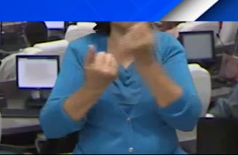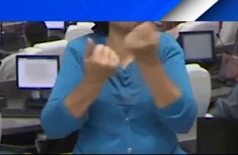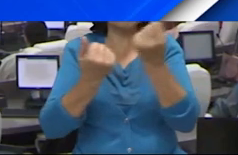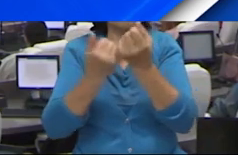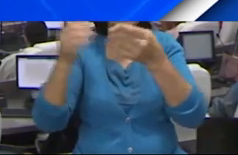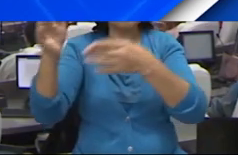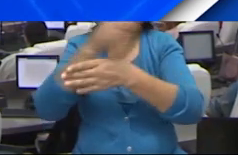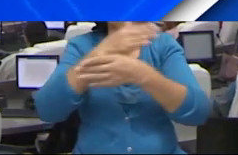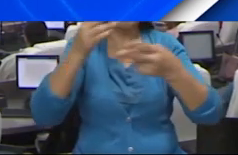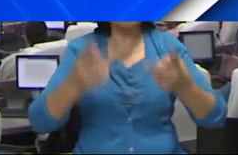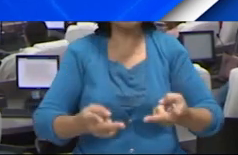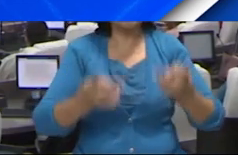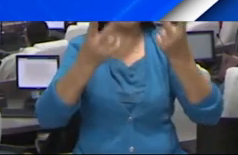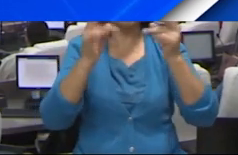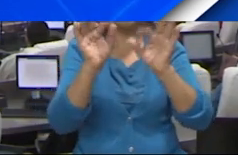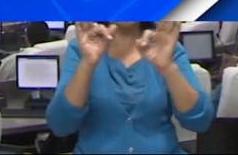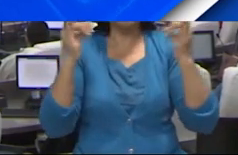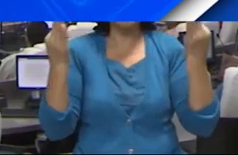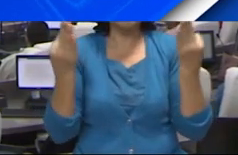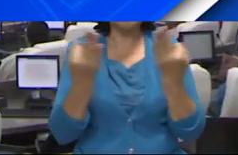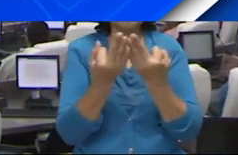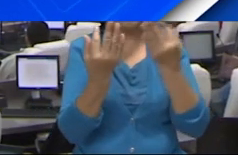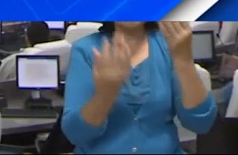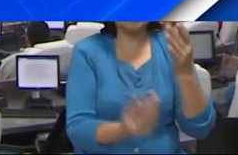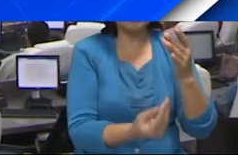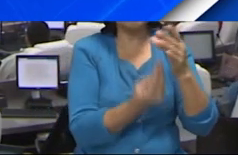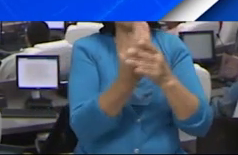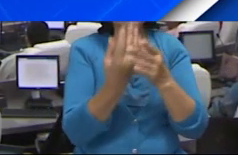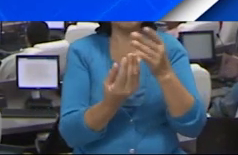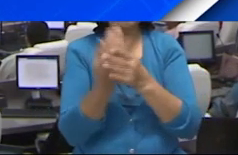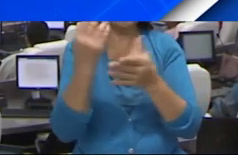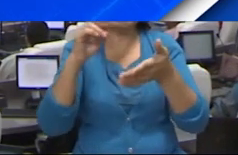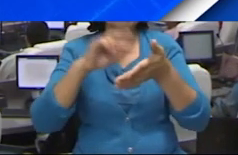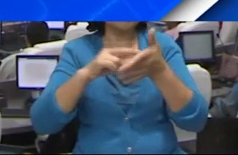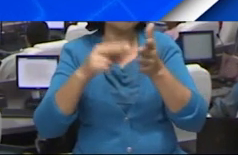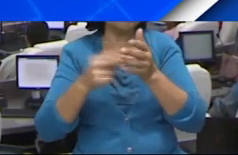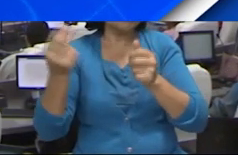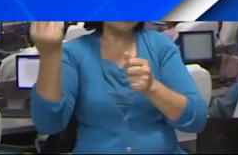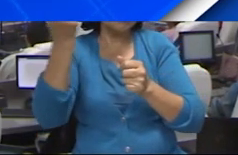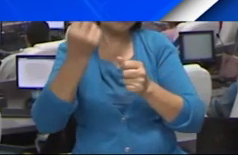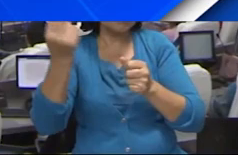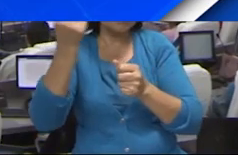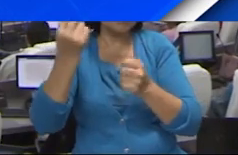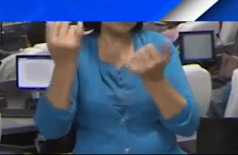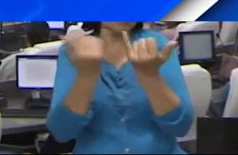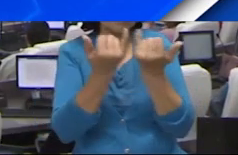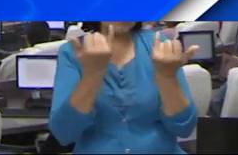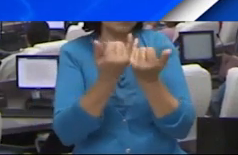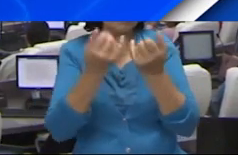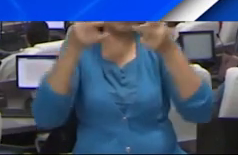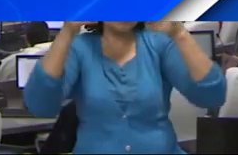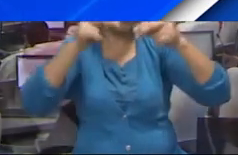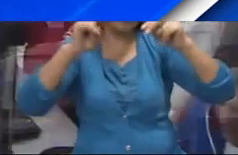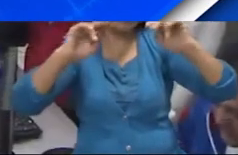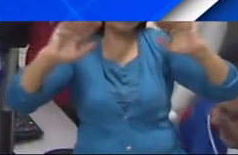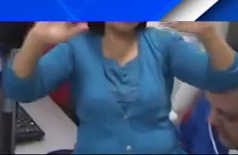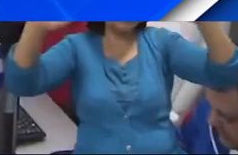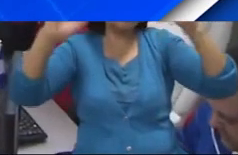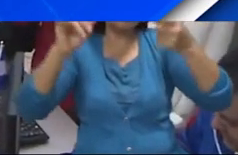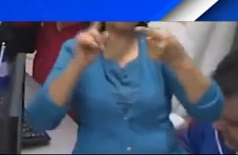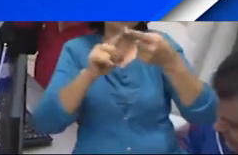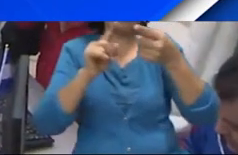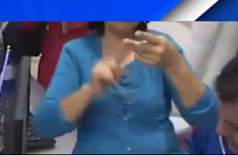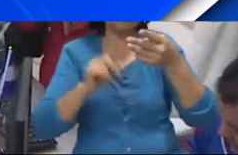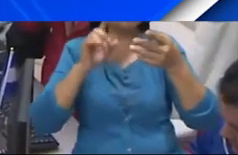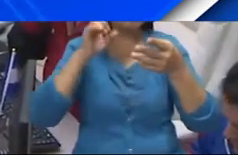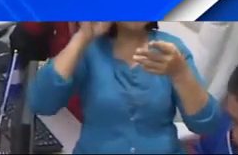los medios de vida de las familias productoras, que implica no solo el uso racional de recursos naturales, sino también